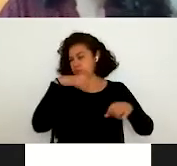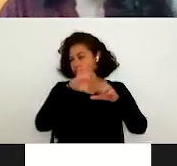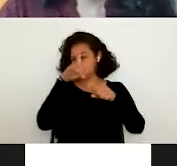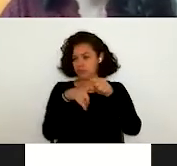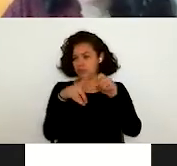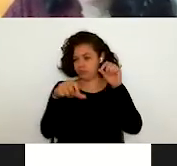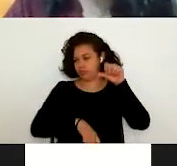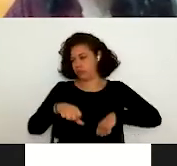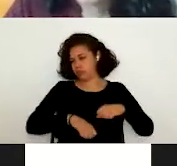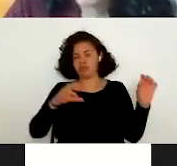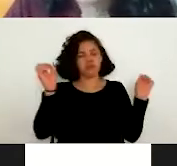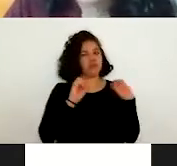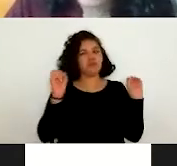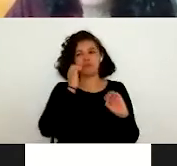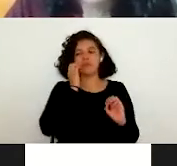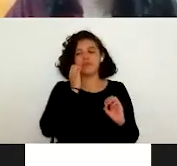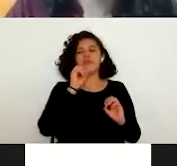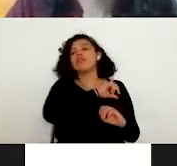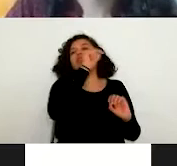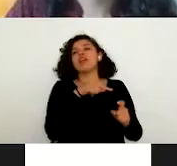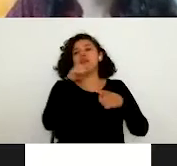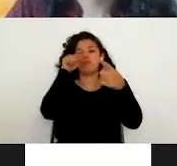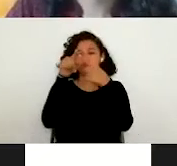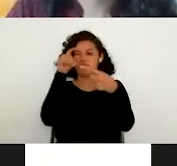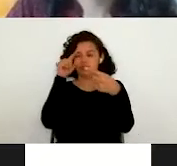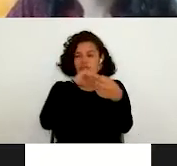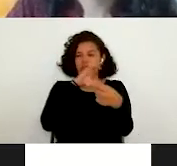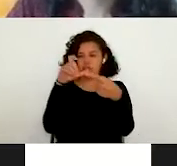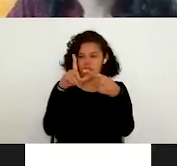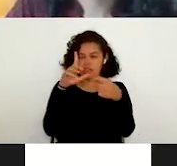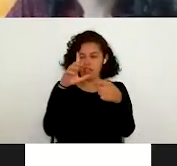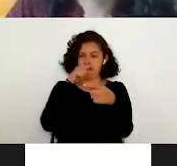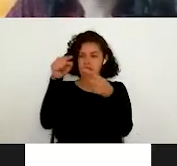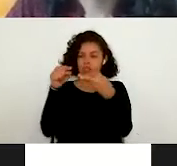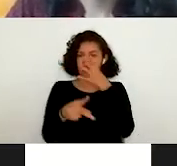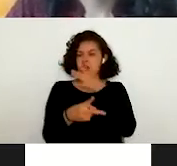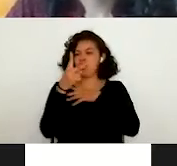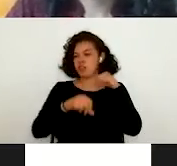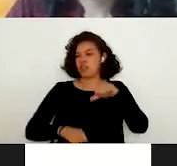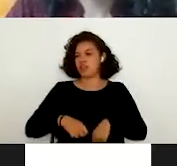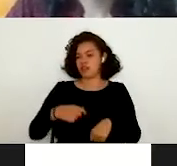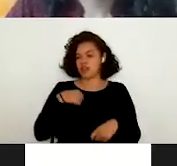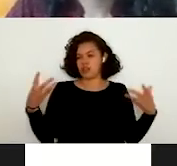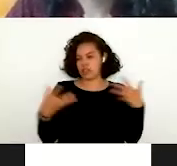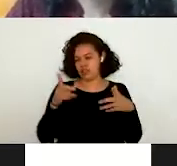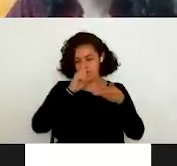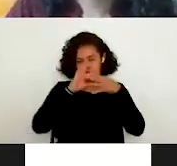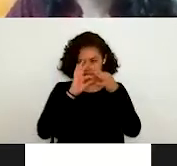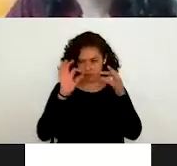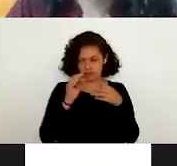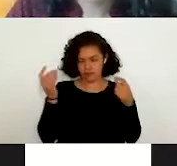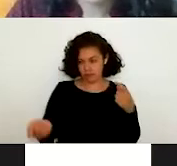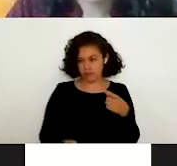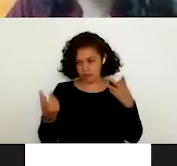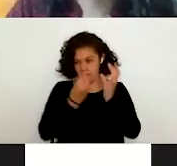actividades. Ya en los objetivos específicos, describo 2 actividades que voy a realizar. La primera, brindar cursos